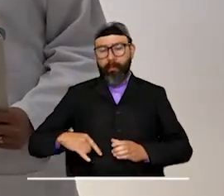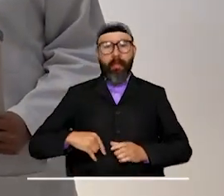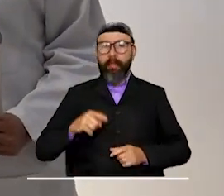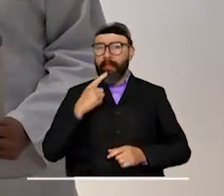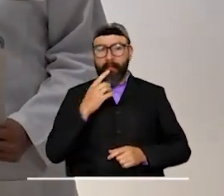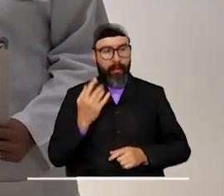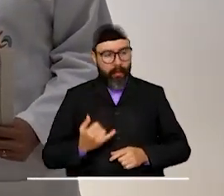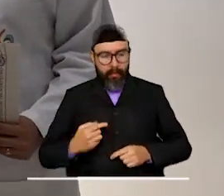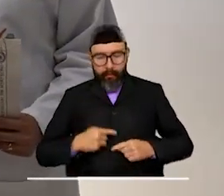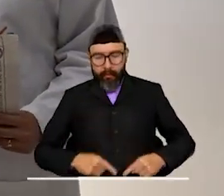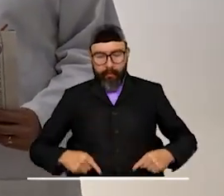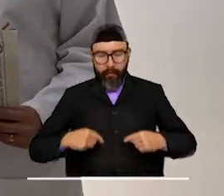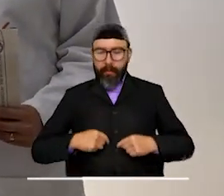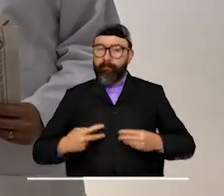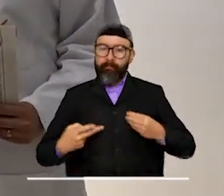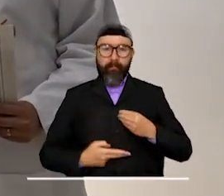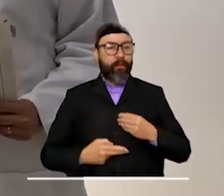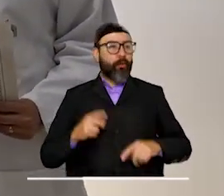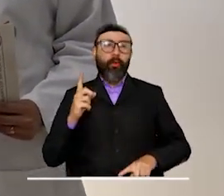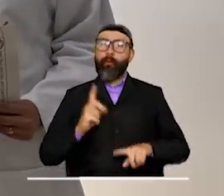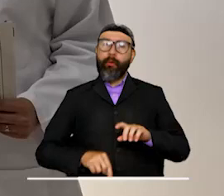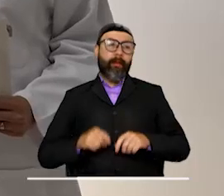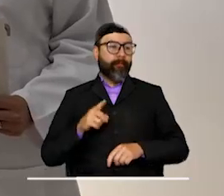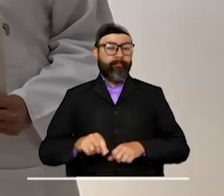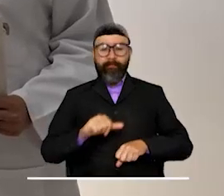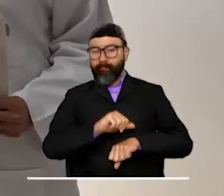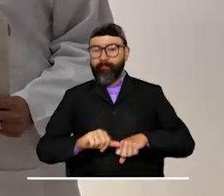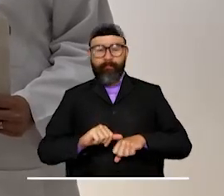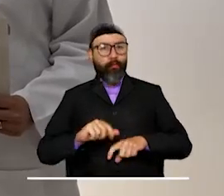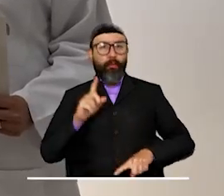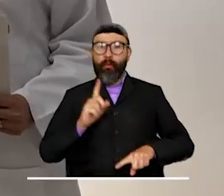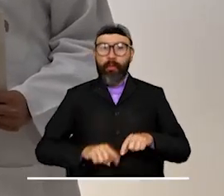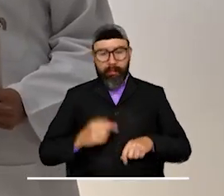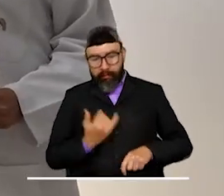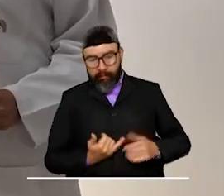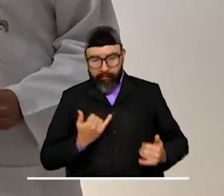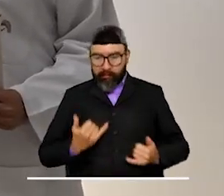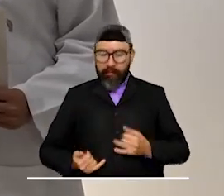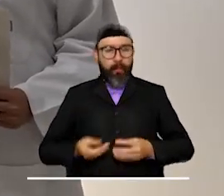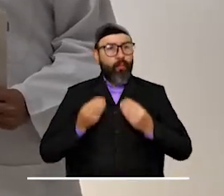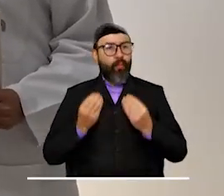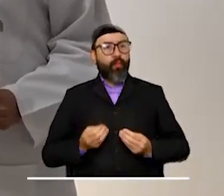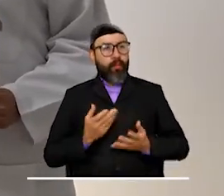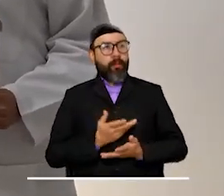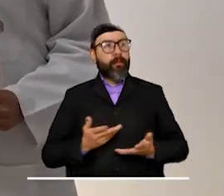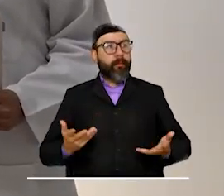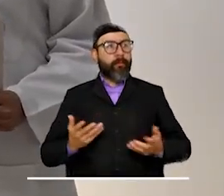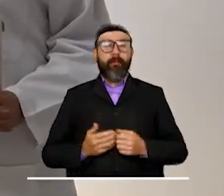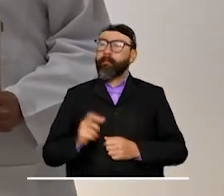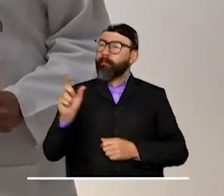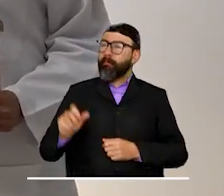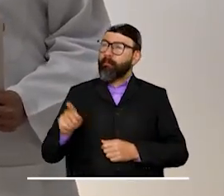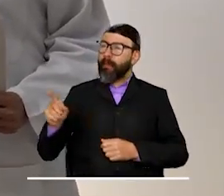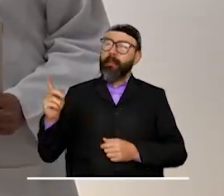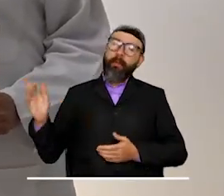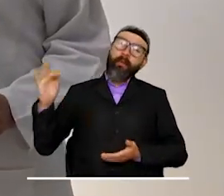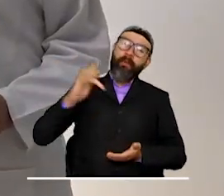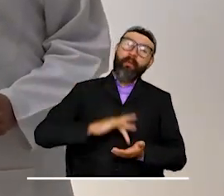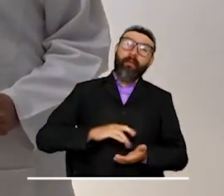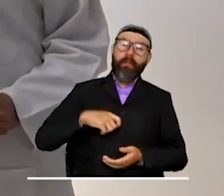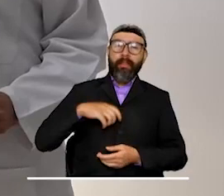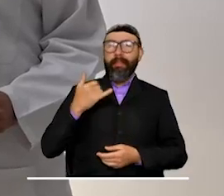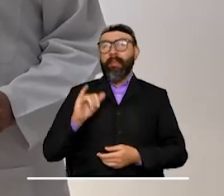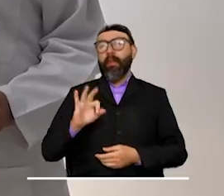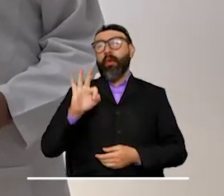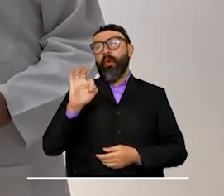era inoperable. No esperaban encontrarse con todo esto. El paciente viene hoy porque ya lleva pues 8